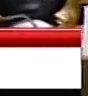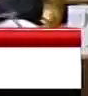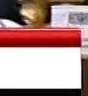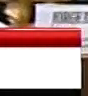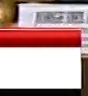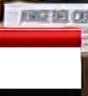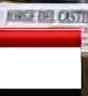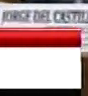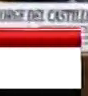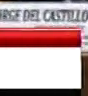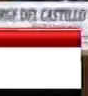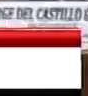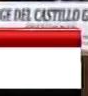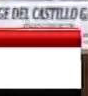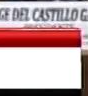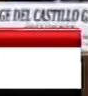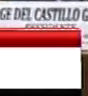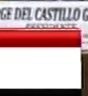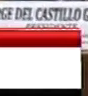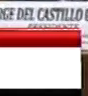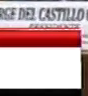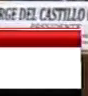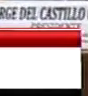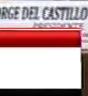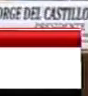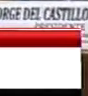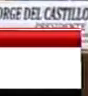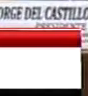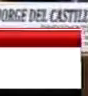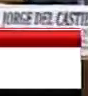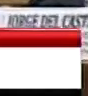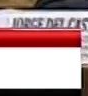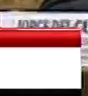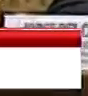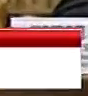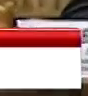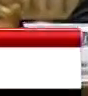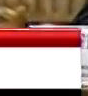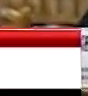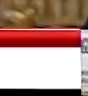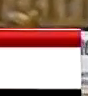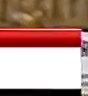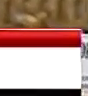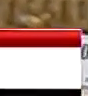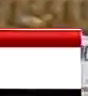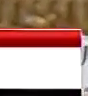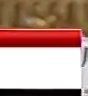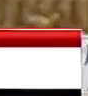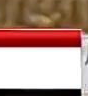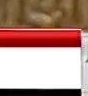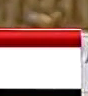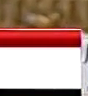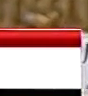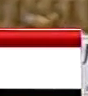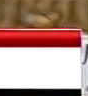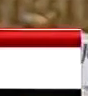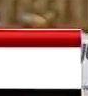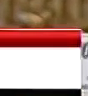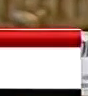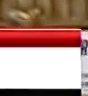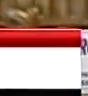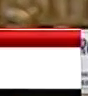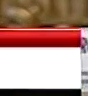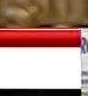Sí, muchas gracias, señor presidente. Bueno, ante todo, un saludo al señor general Jorge Chávez